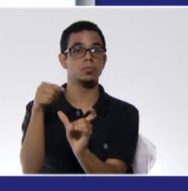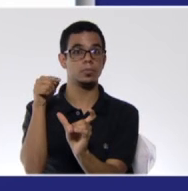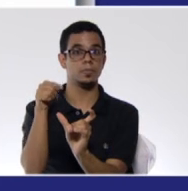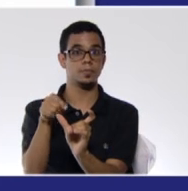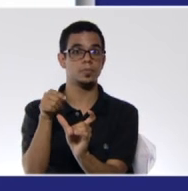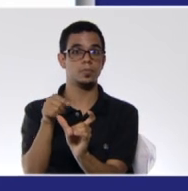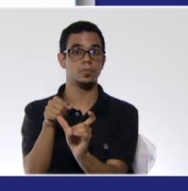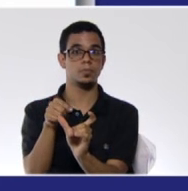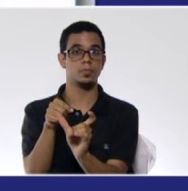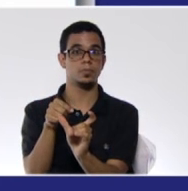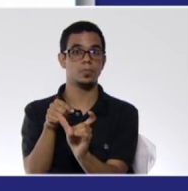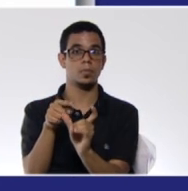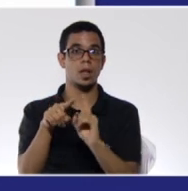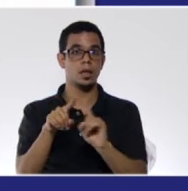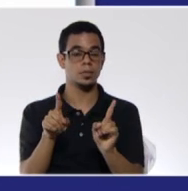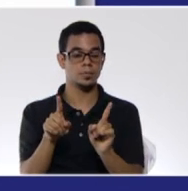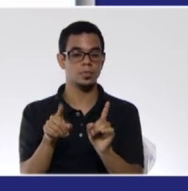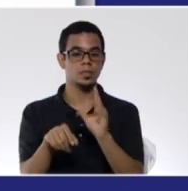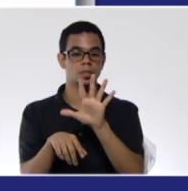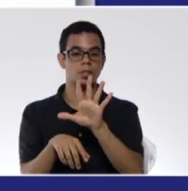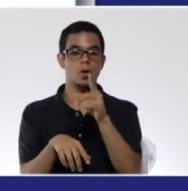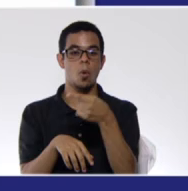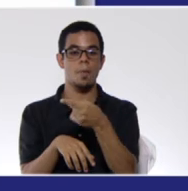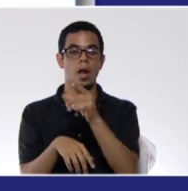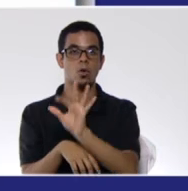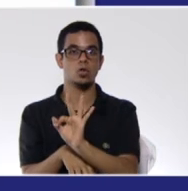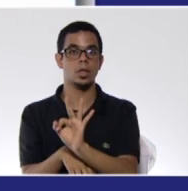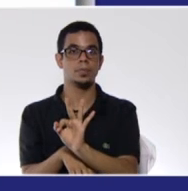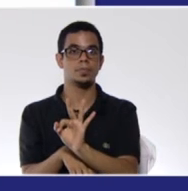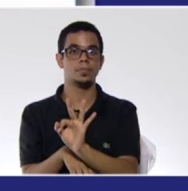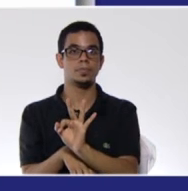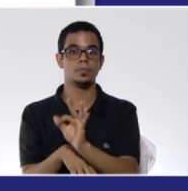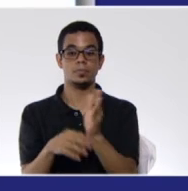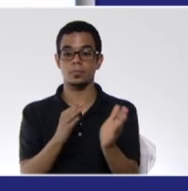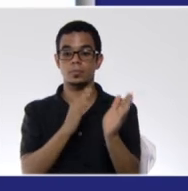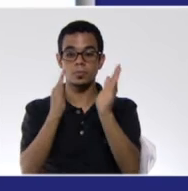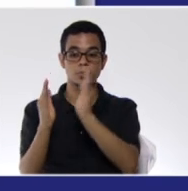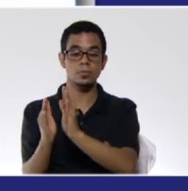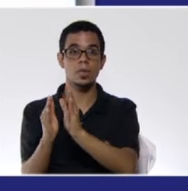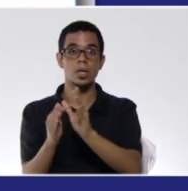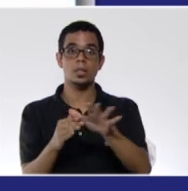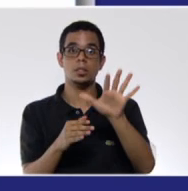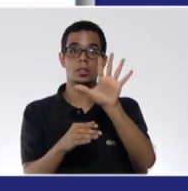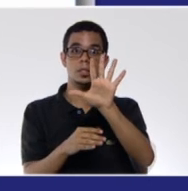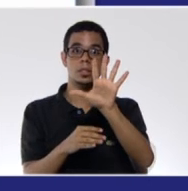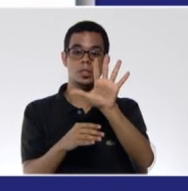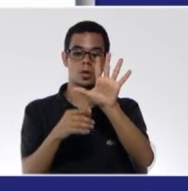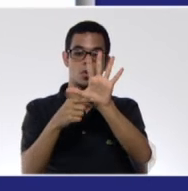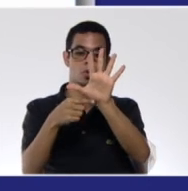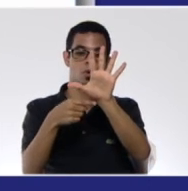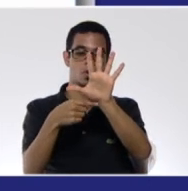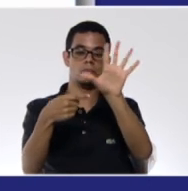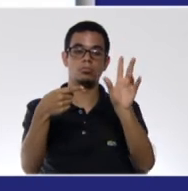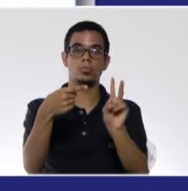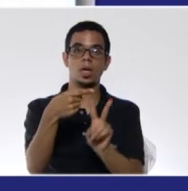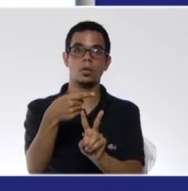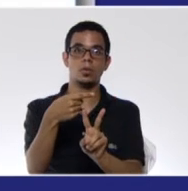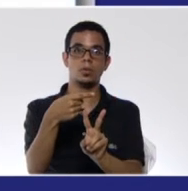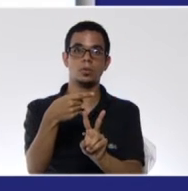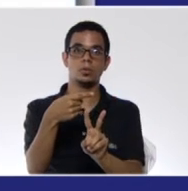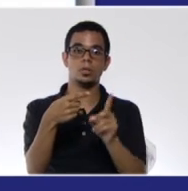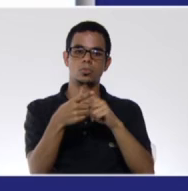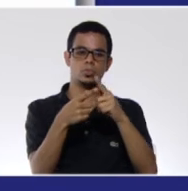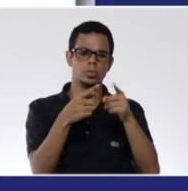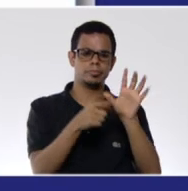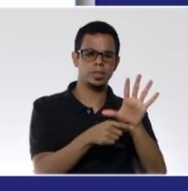de la diferencia 5 menos 3. En el numerador prevalece el factorial de 5 y en el denominador, cuando restamos 5 menos